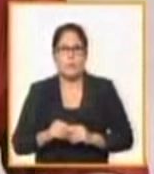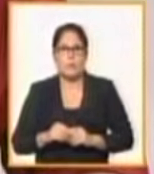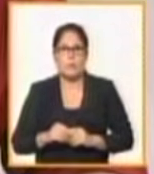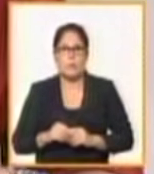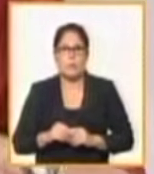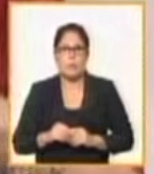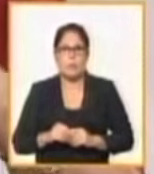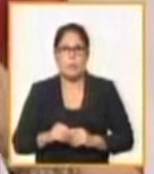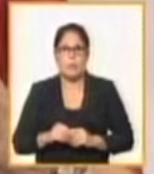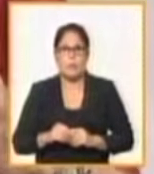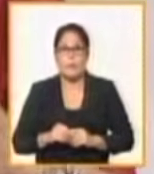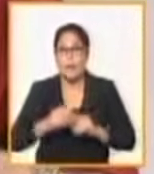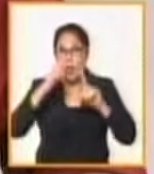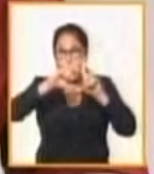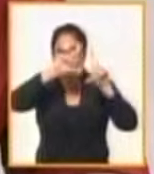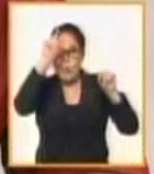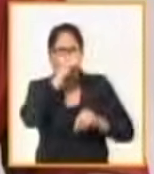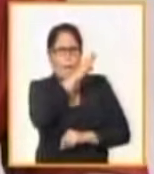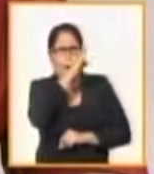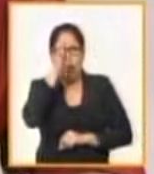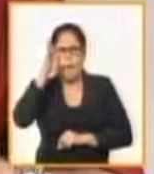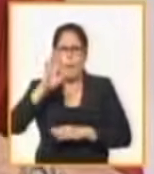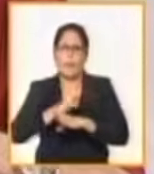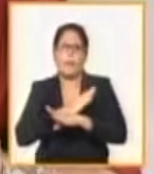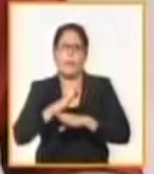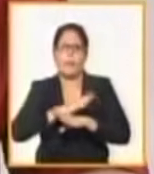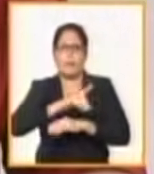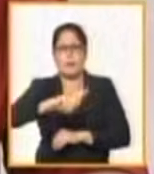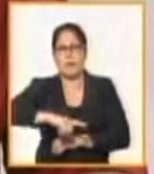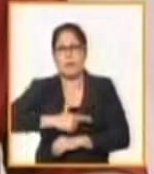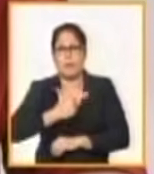país. Rescató la cultura popular,